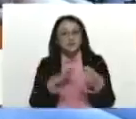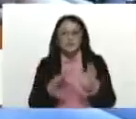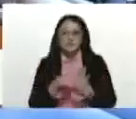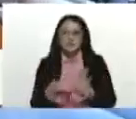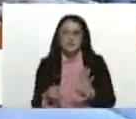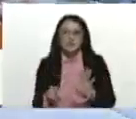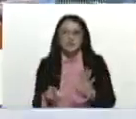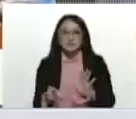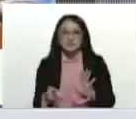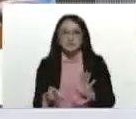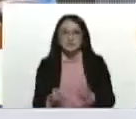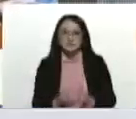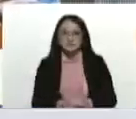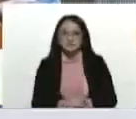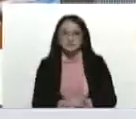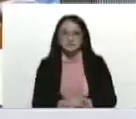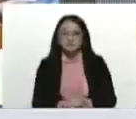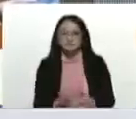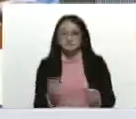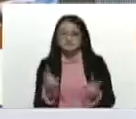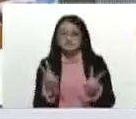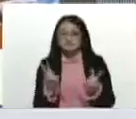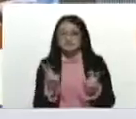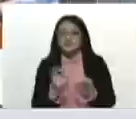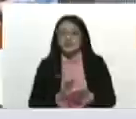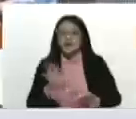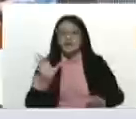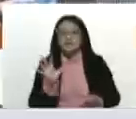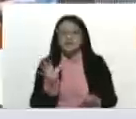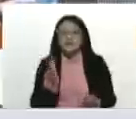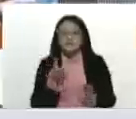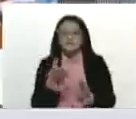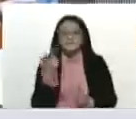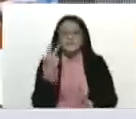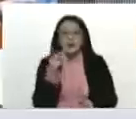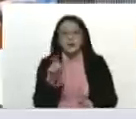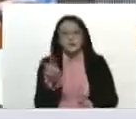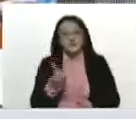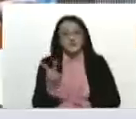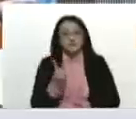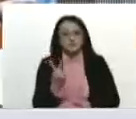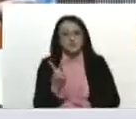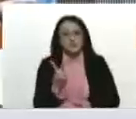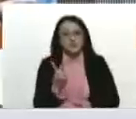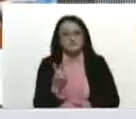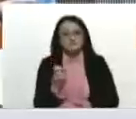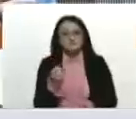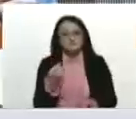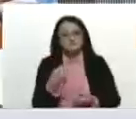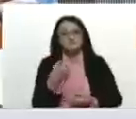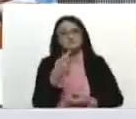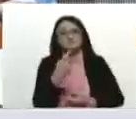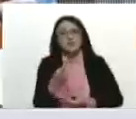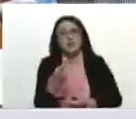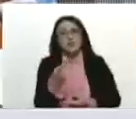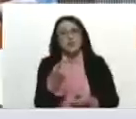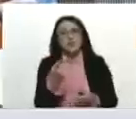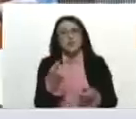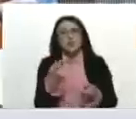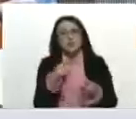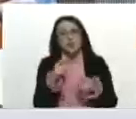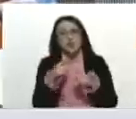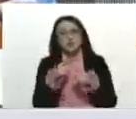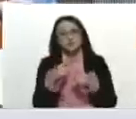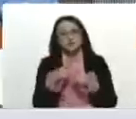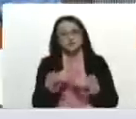ha tenido efectos muy graves para Venezuela para darle algunas cifras y yo tengo la mala costumbre de ser economista